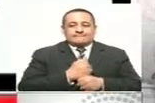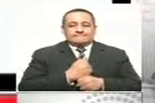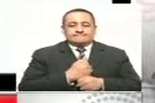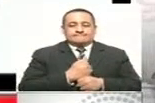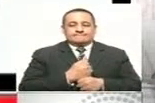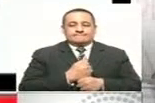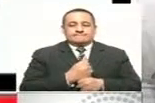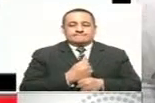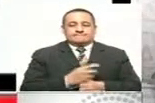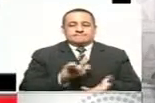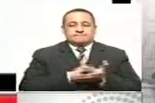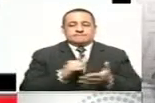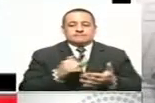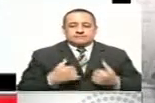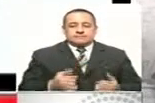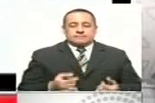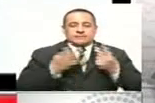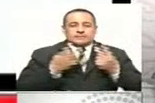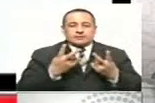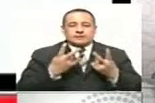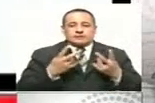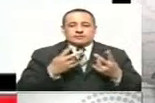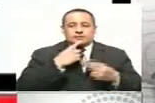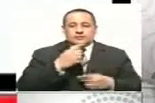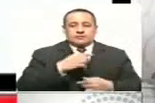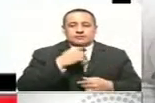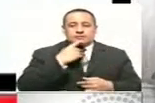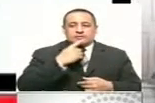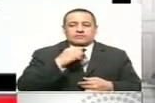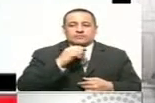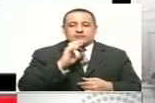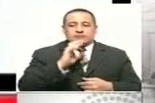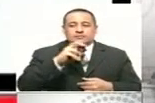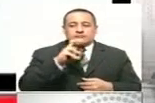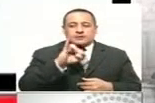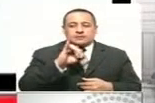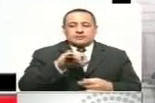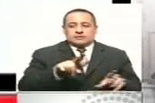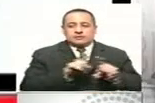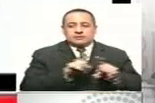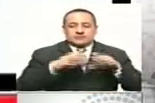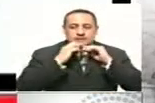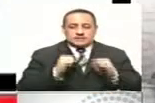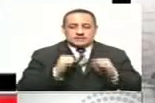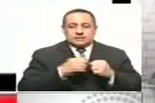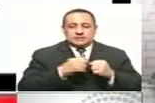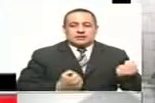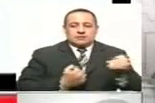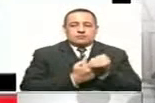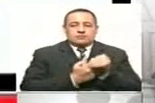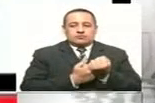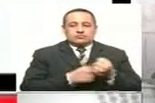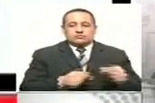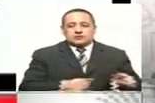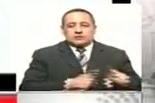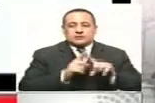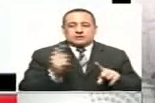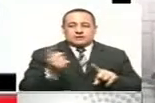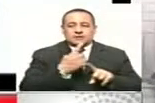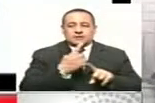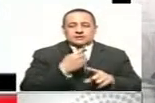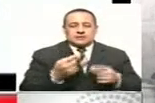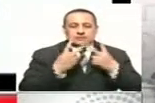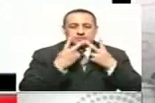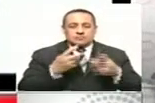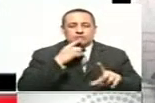que tiene que ver con el CONAVI, ¿no? La Secretaría Técnica de Apoyo a la Comisión Ad Hoc, creada por